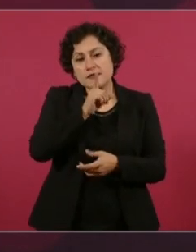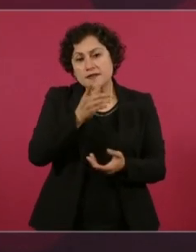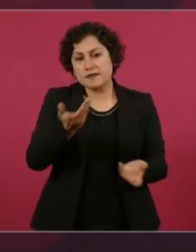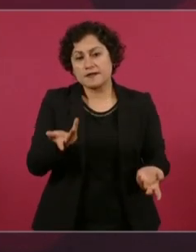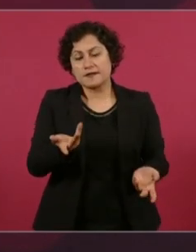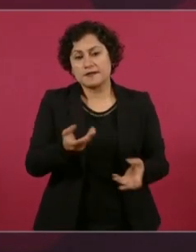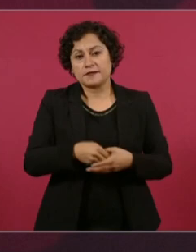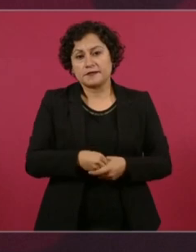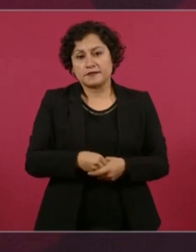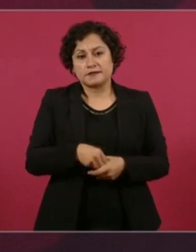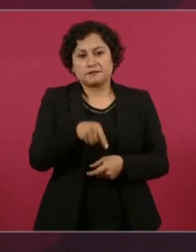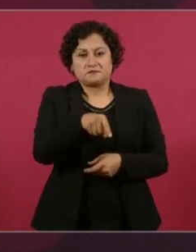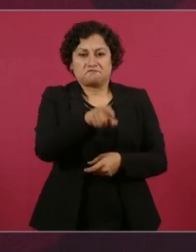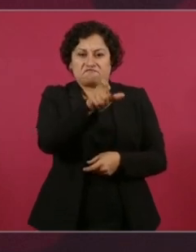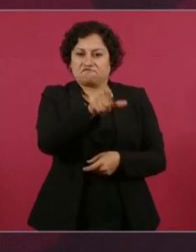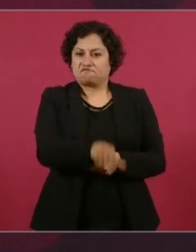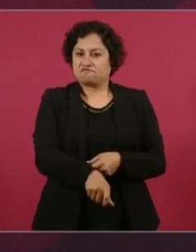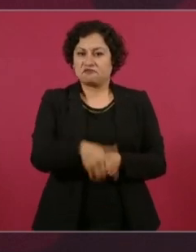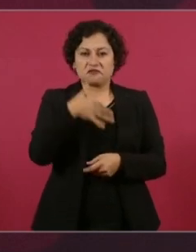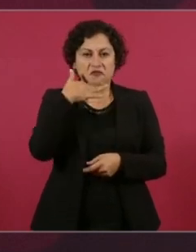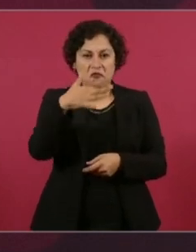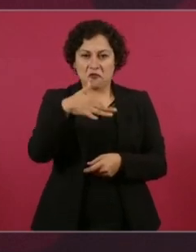además de corruptos,